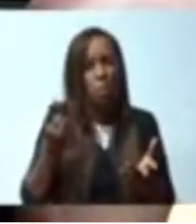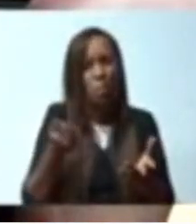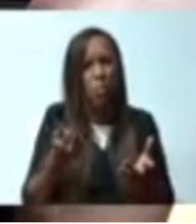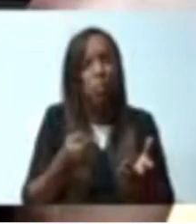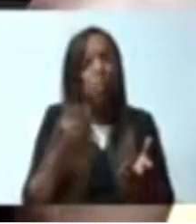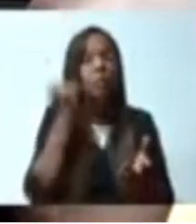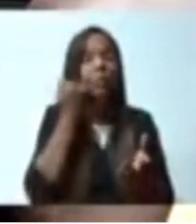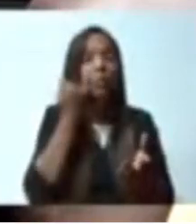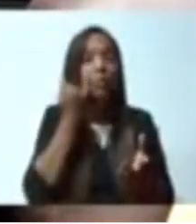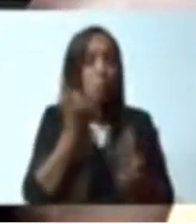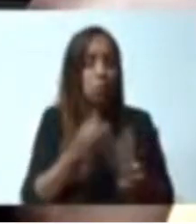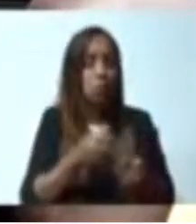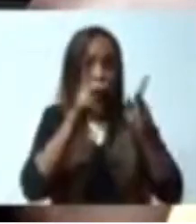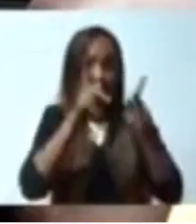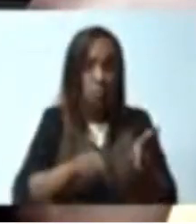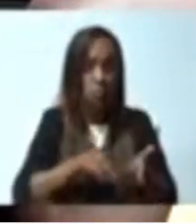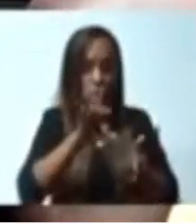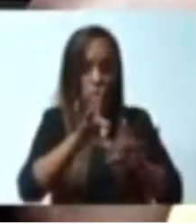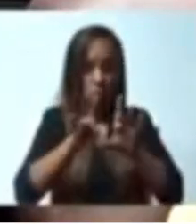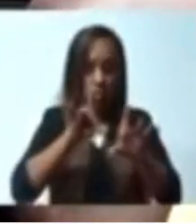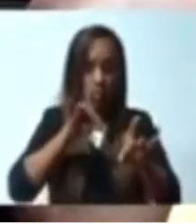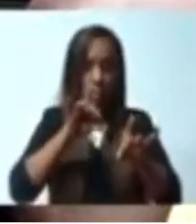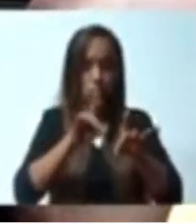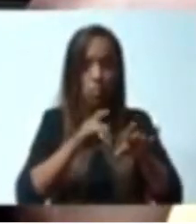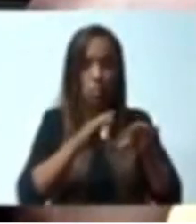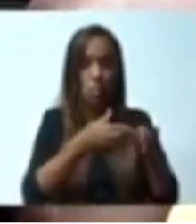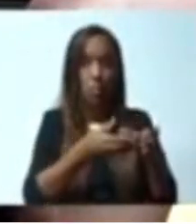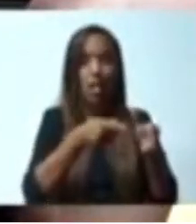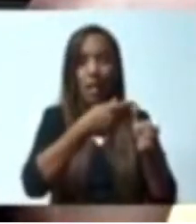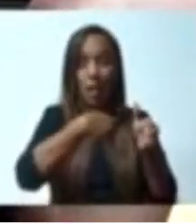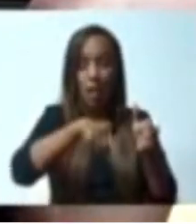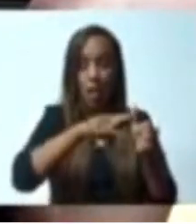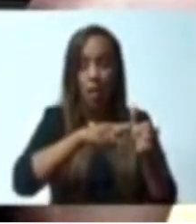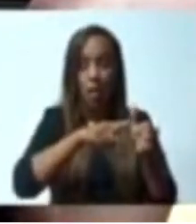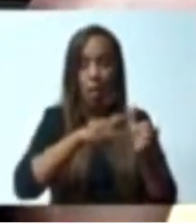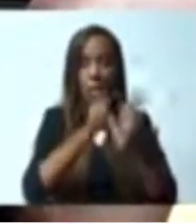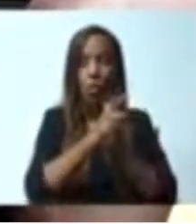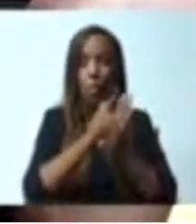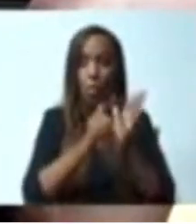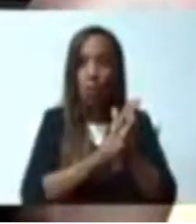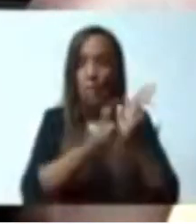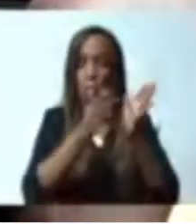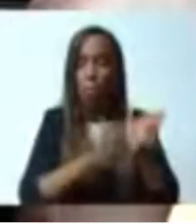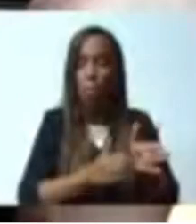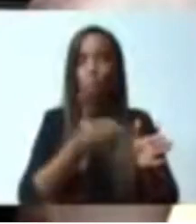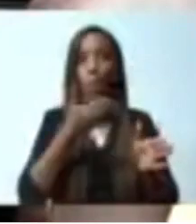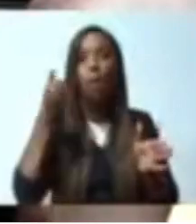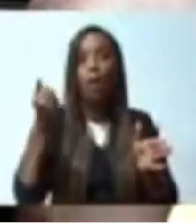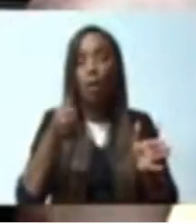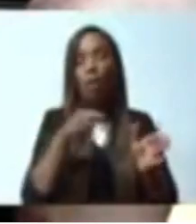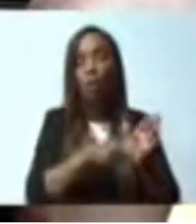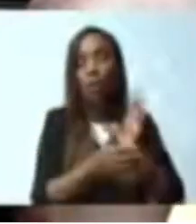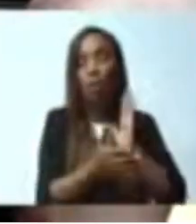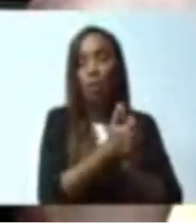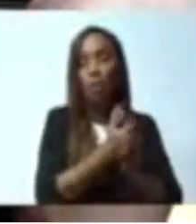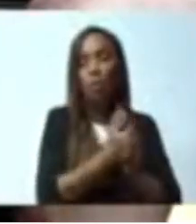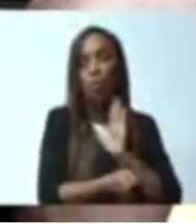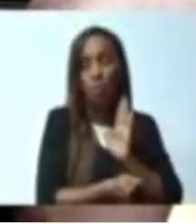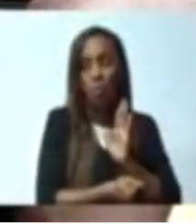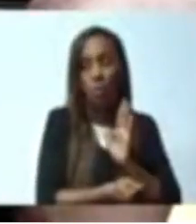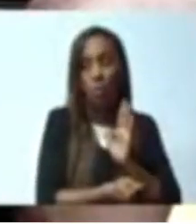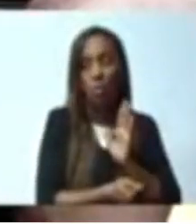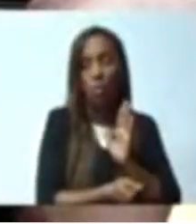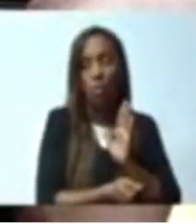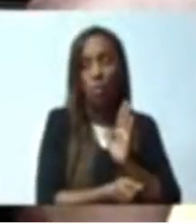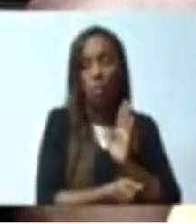Que yo decía en la comisión, Rogelio, los que me acompañaron en la comisión saben que yo decía, si ellos hubieran tenido algunos conocimientos mínimos